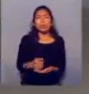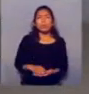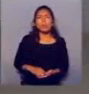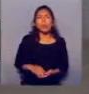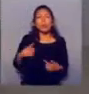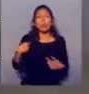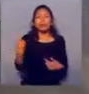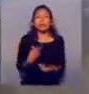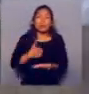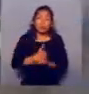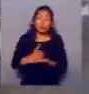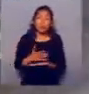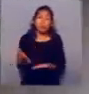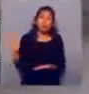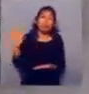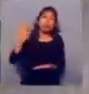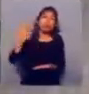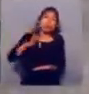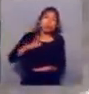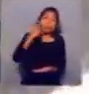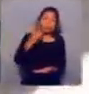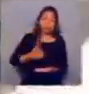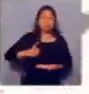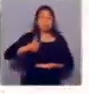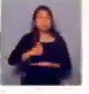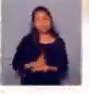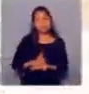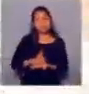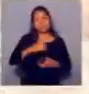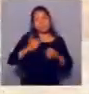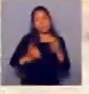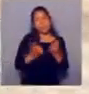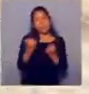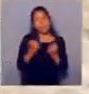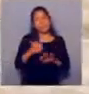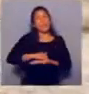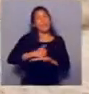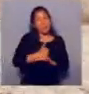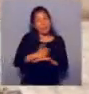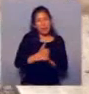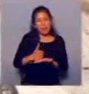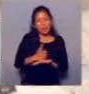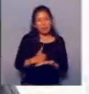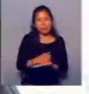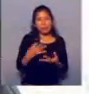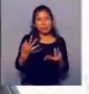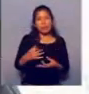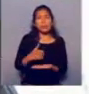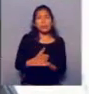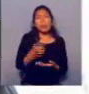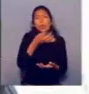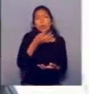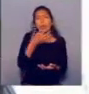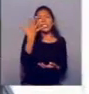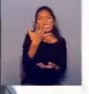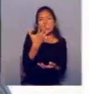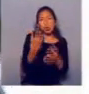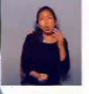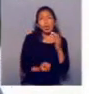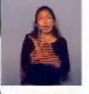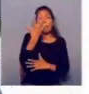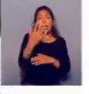todo el día. En la anterior semana, cuando estaba, no llegaba a 10, era todo el día. Desde las 5 de la mañana hasta las 6 de la tarde.